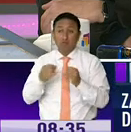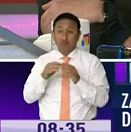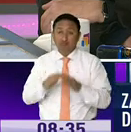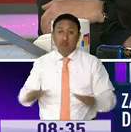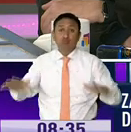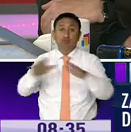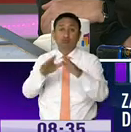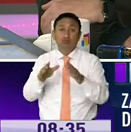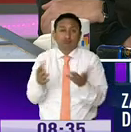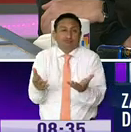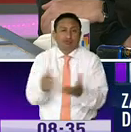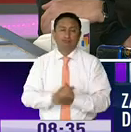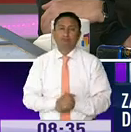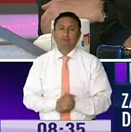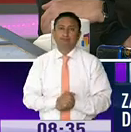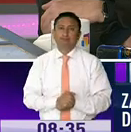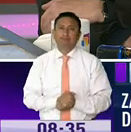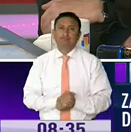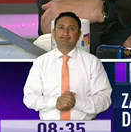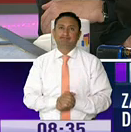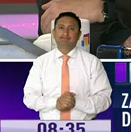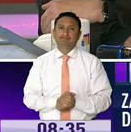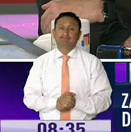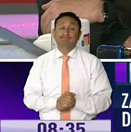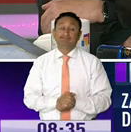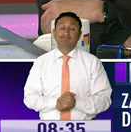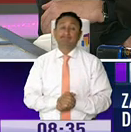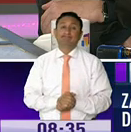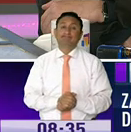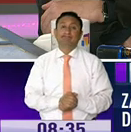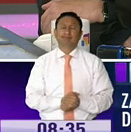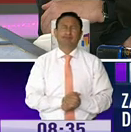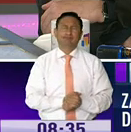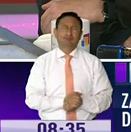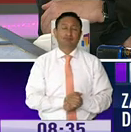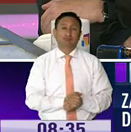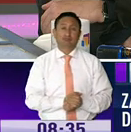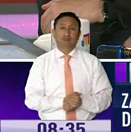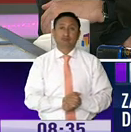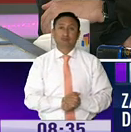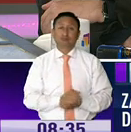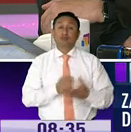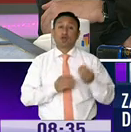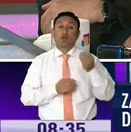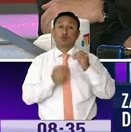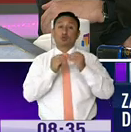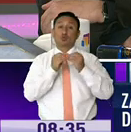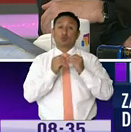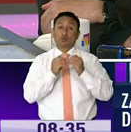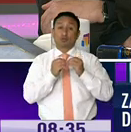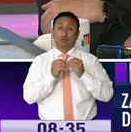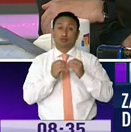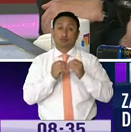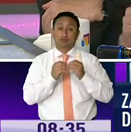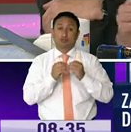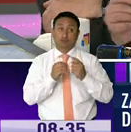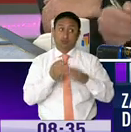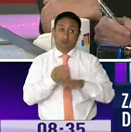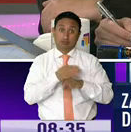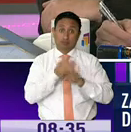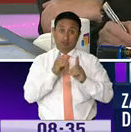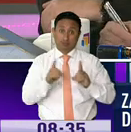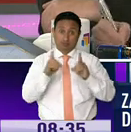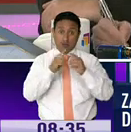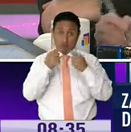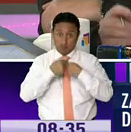comunitario? Así es, justamente este número que nosotros estamos dando, la mayor parte la tiene que